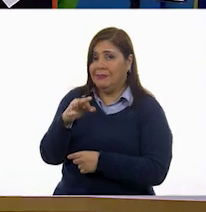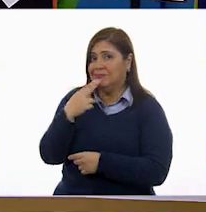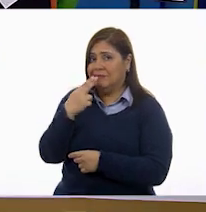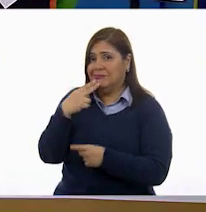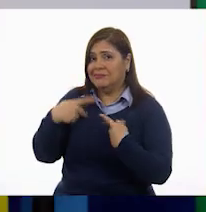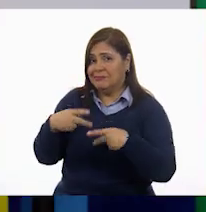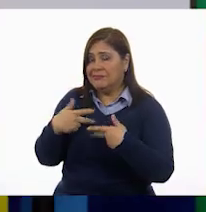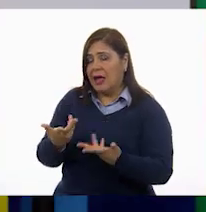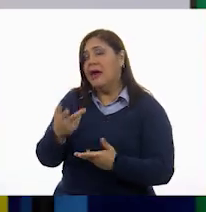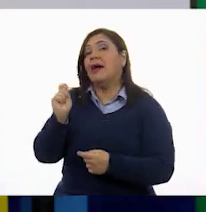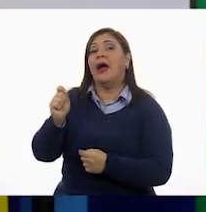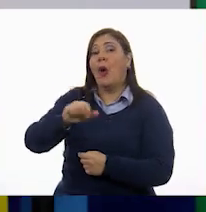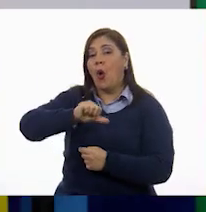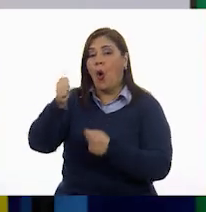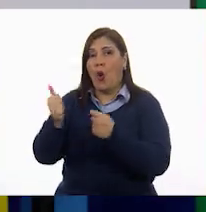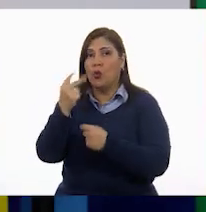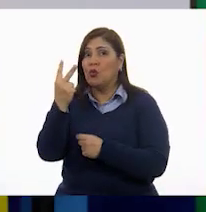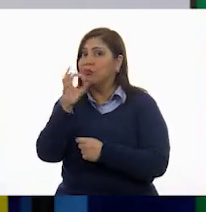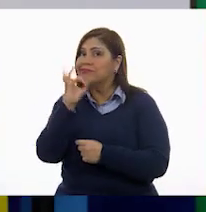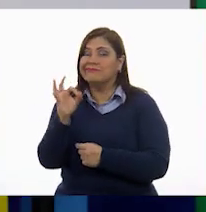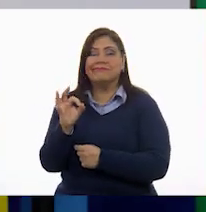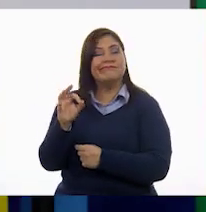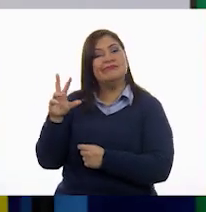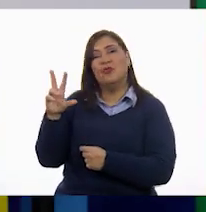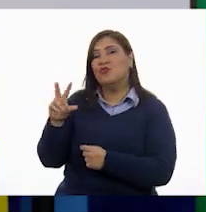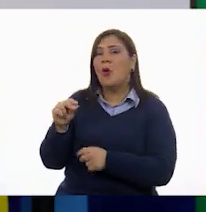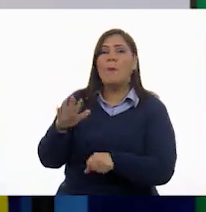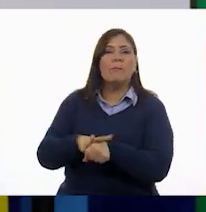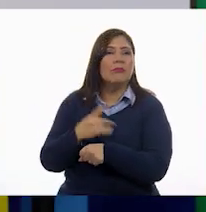otro 2% no, porque está